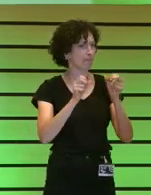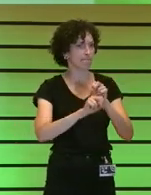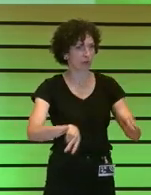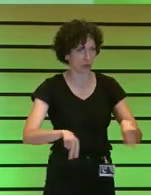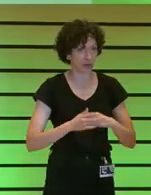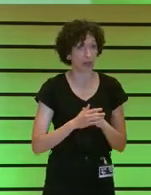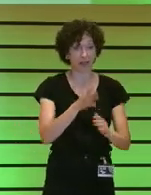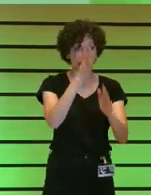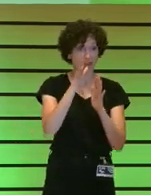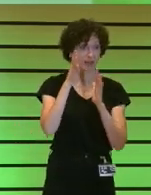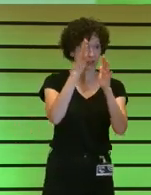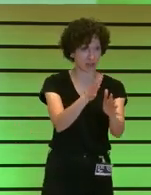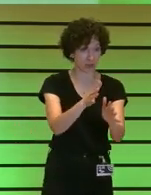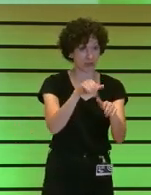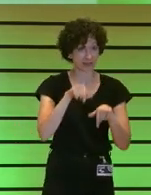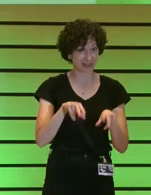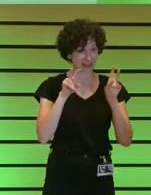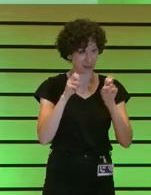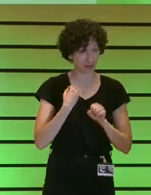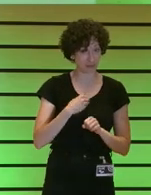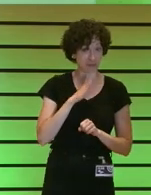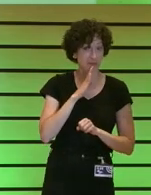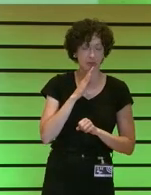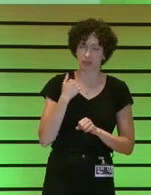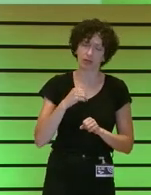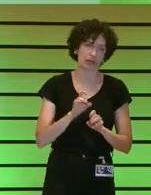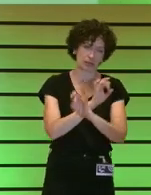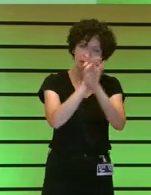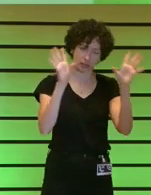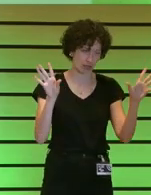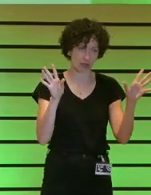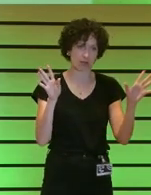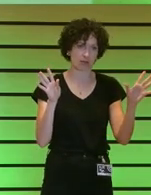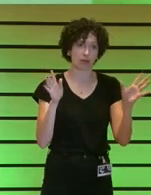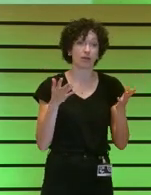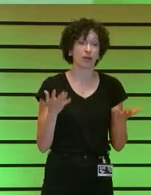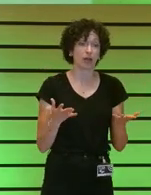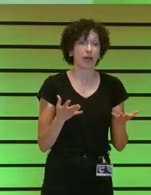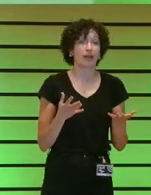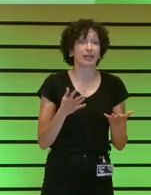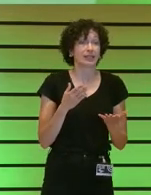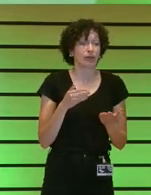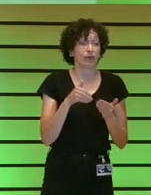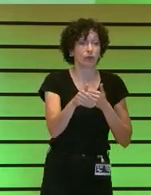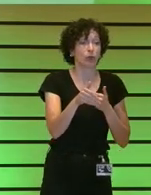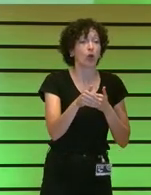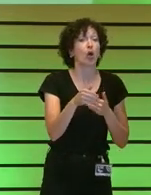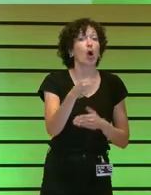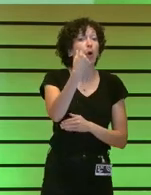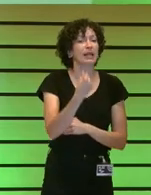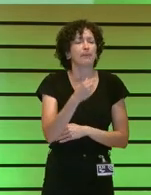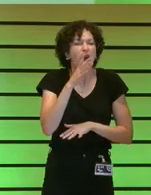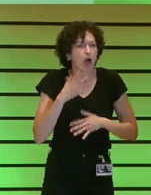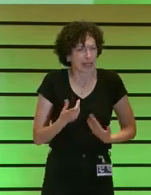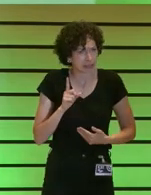dentro de 10 años este tipo de cuestiones las vamos a ver de forma Clara y eso nos va a obligar y nos está obligando ya porque están empezando a hacer cosas